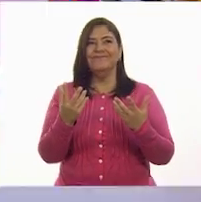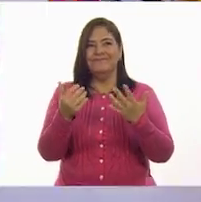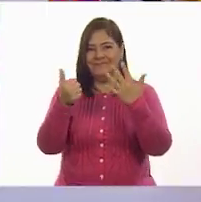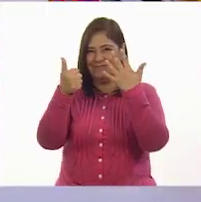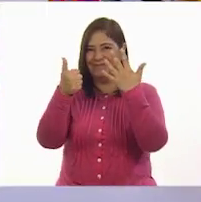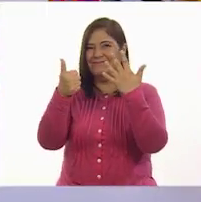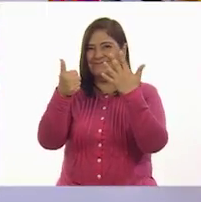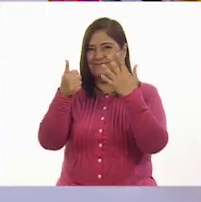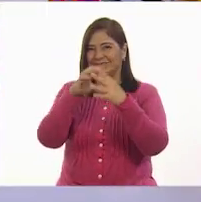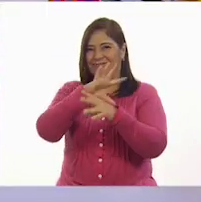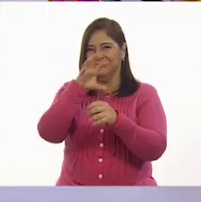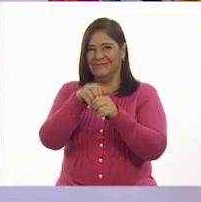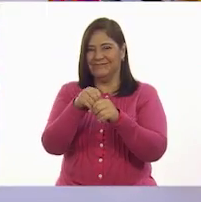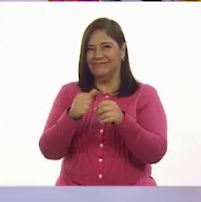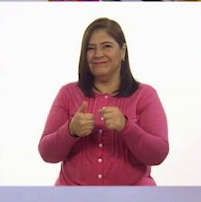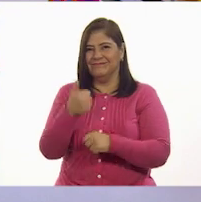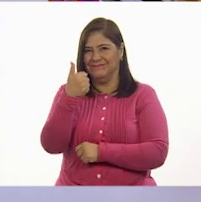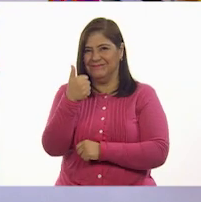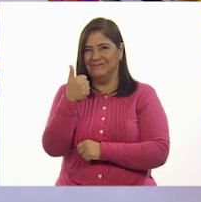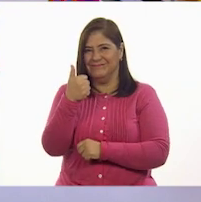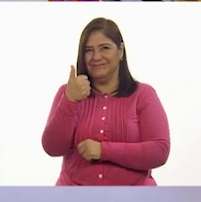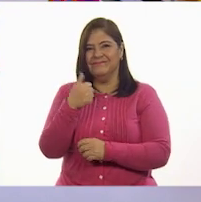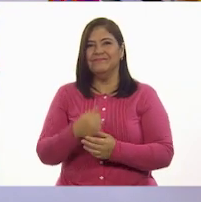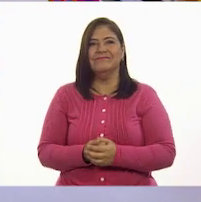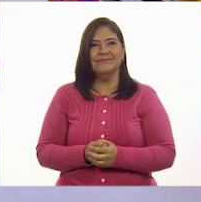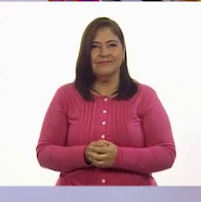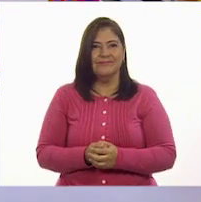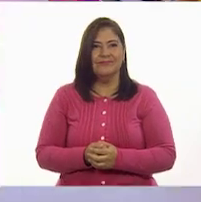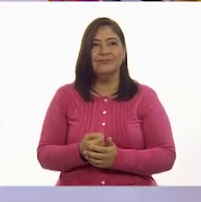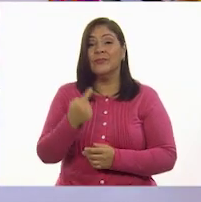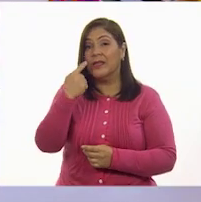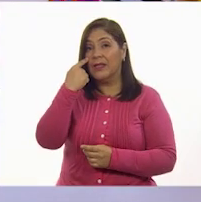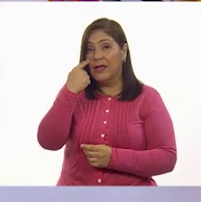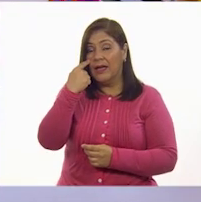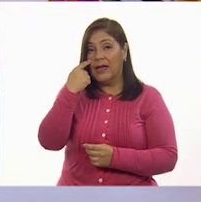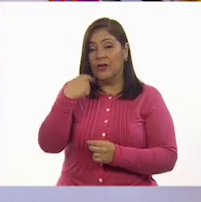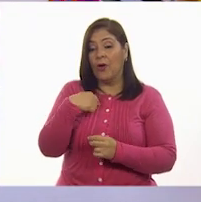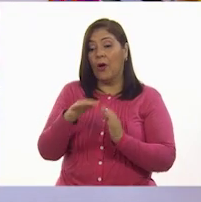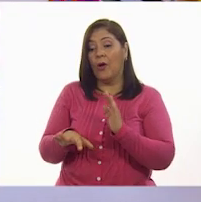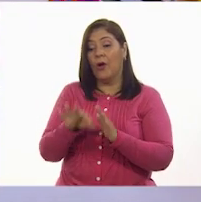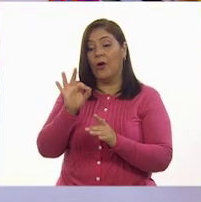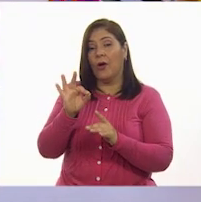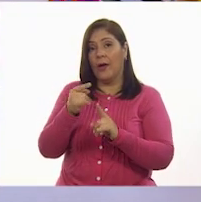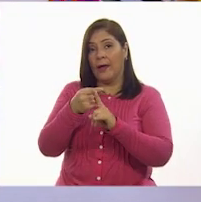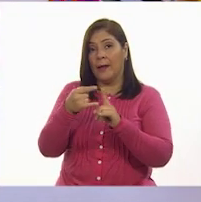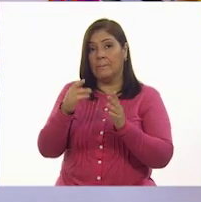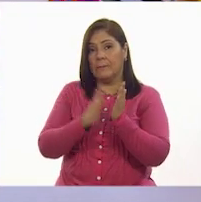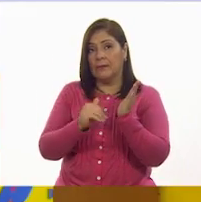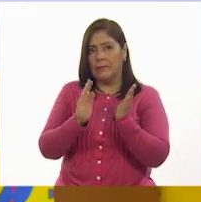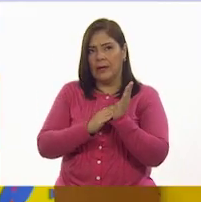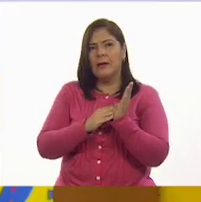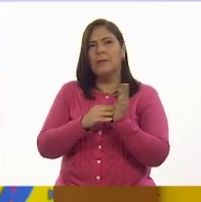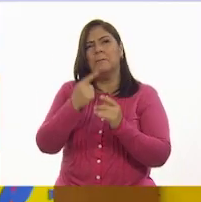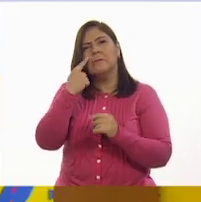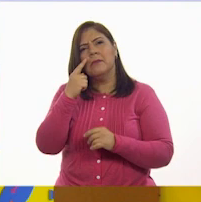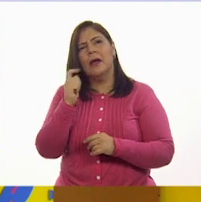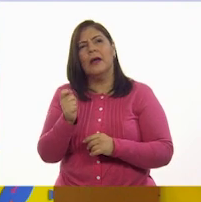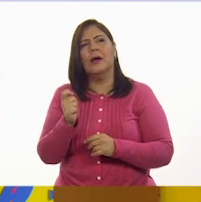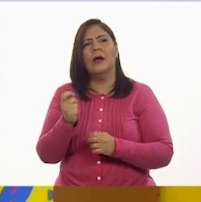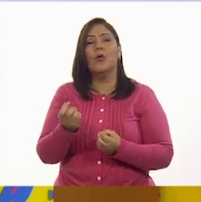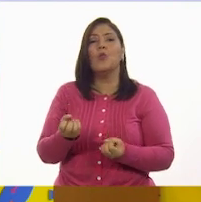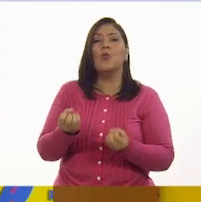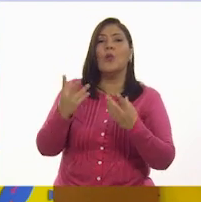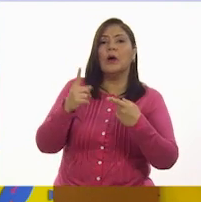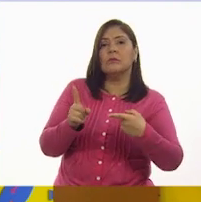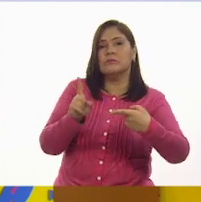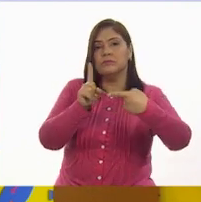Son seis. Seis estrellas. Voy a sacar una tarjeta para ver cuántas vamos a